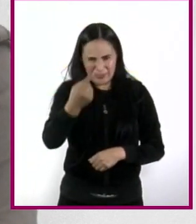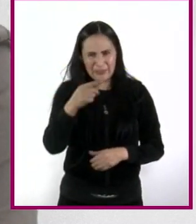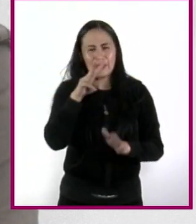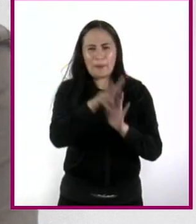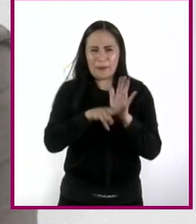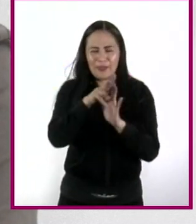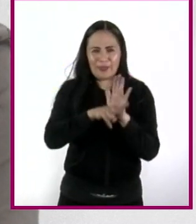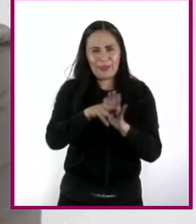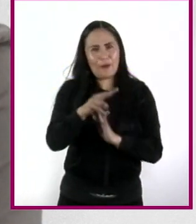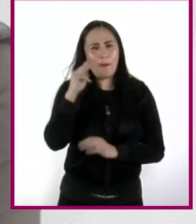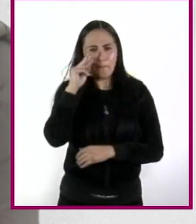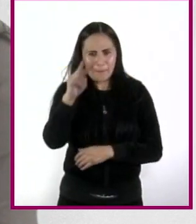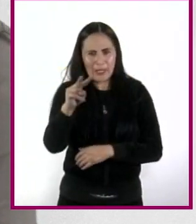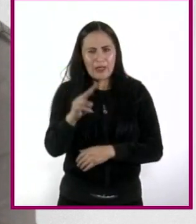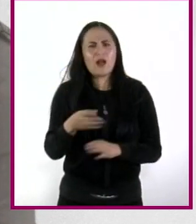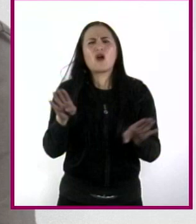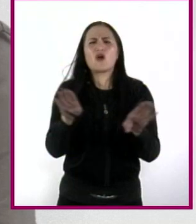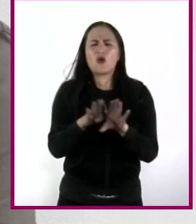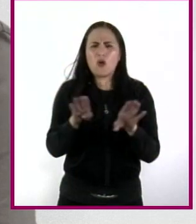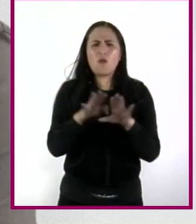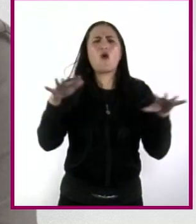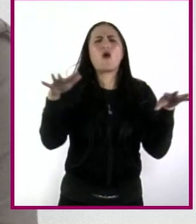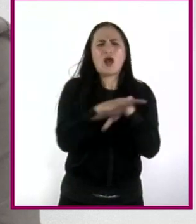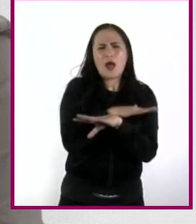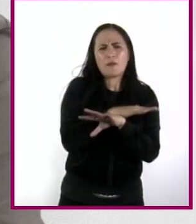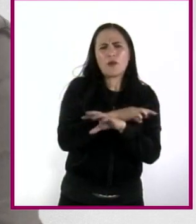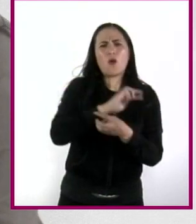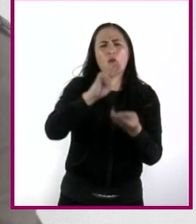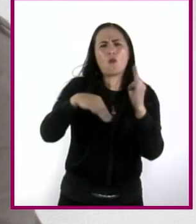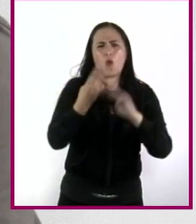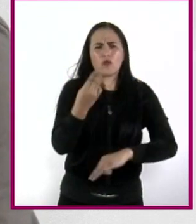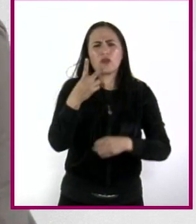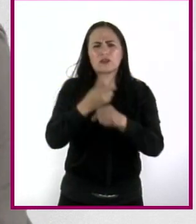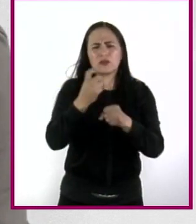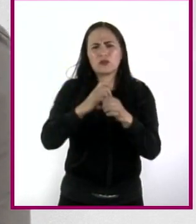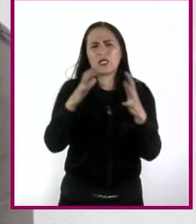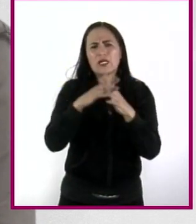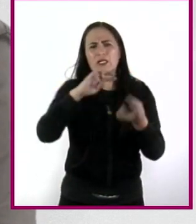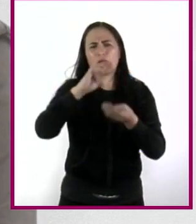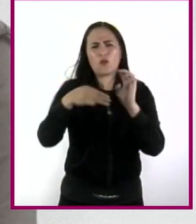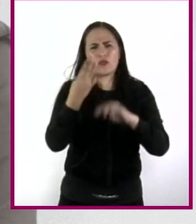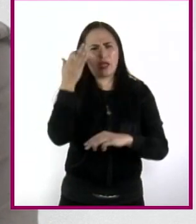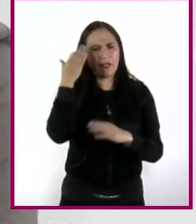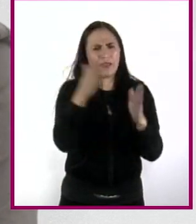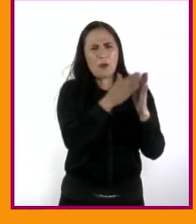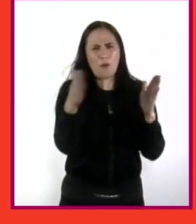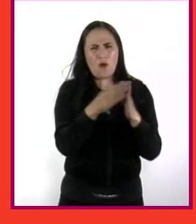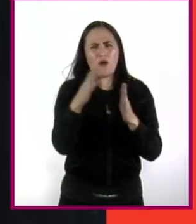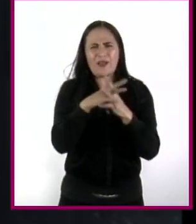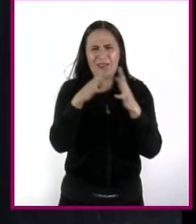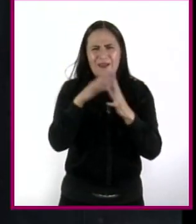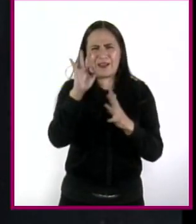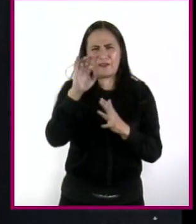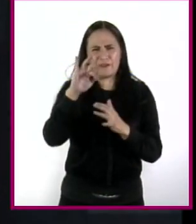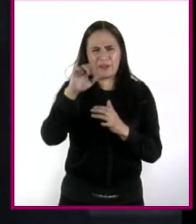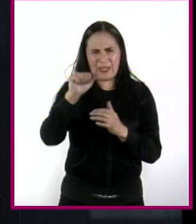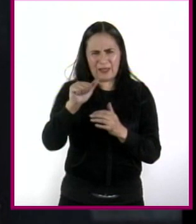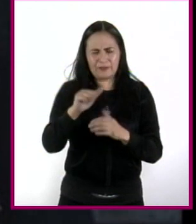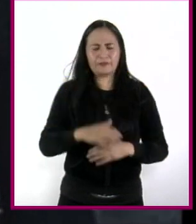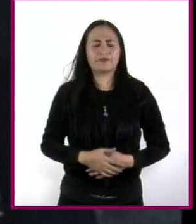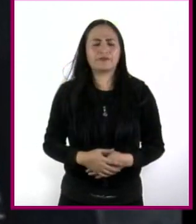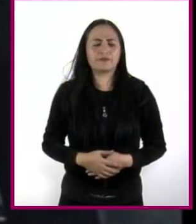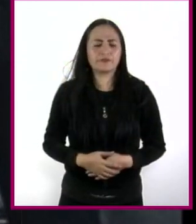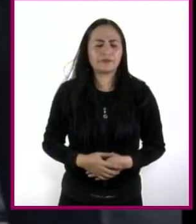siguiente cápsula que nos explica cómo se transformó el mundo después de la Segunda Guerra Mundial durante la Guerra Fría? Aun